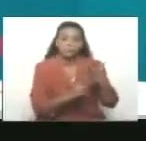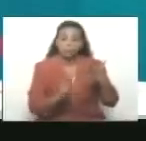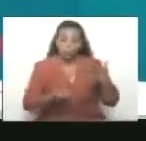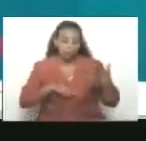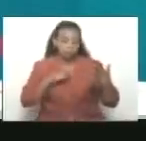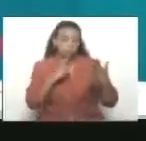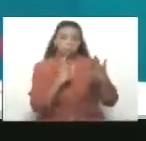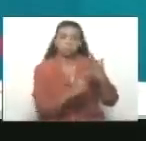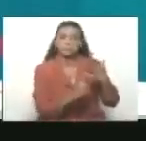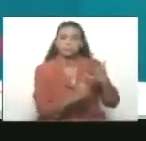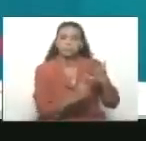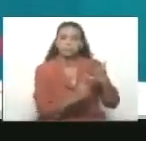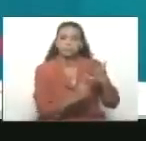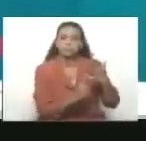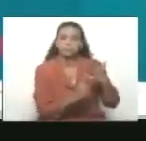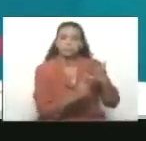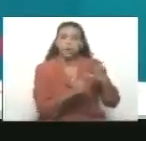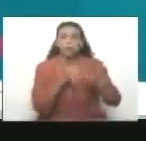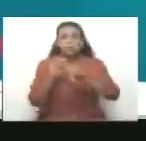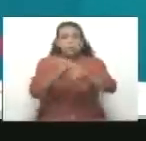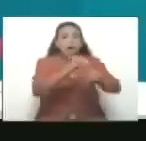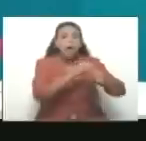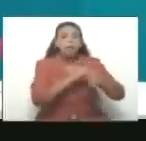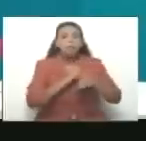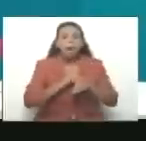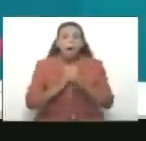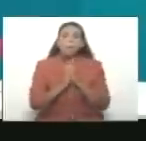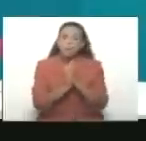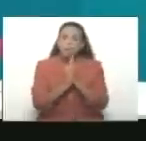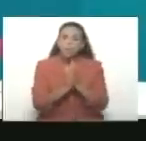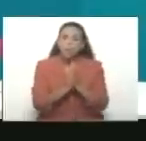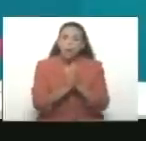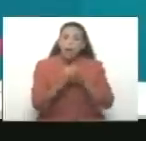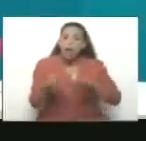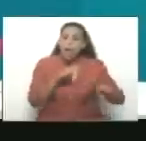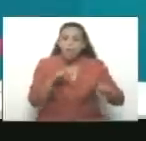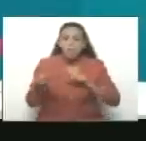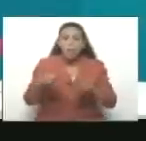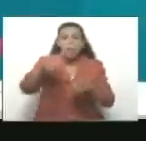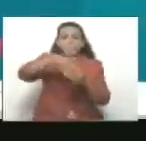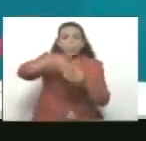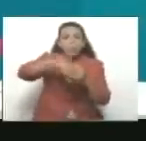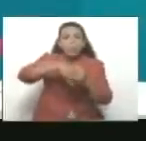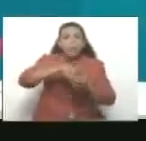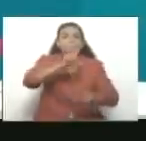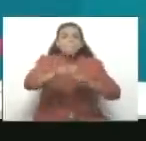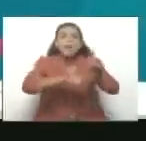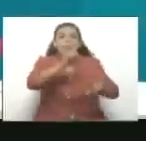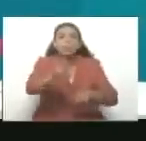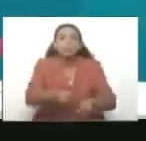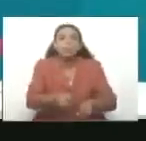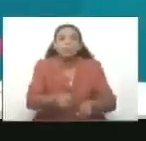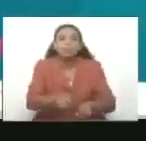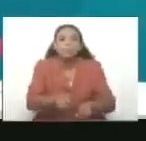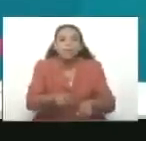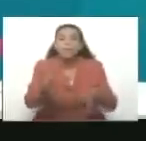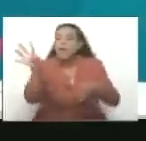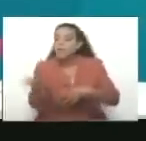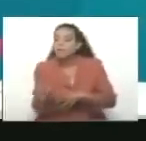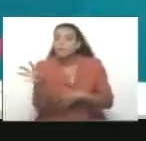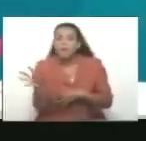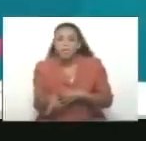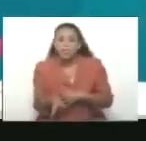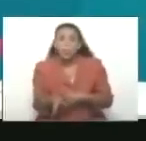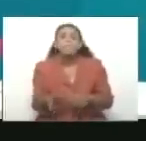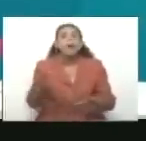fuerza a llamar a nuestro pueblo como lo llamo a prepararse para el referéndum del esequibo